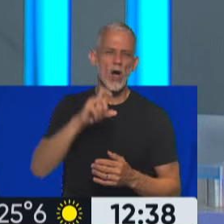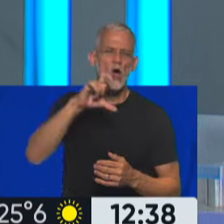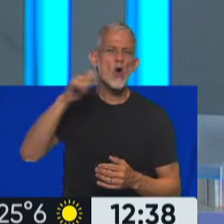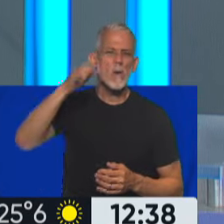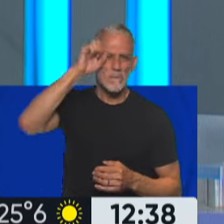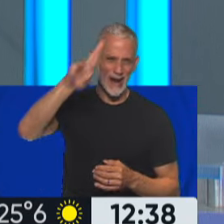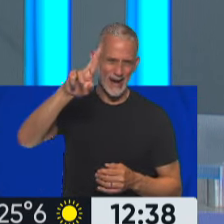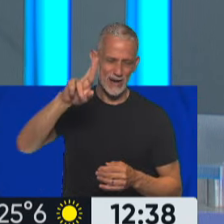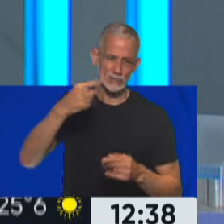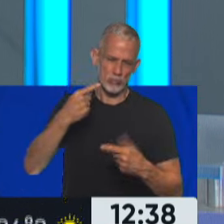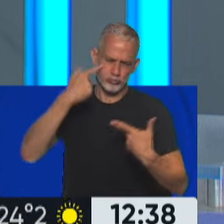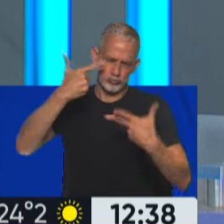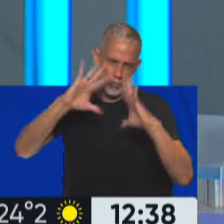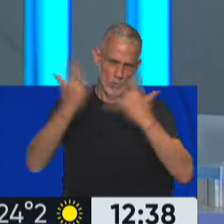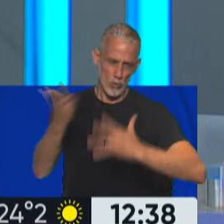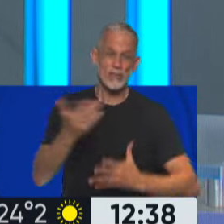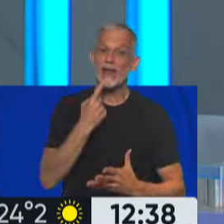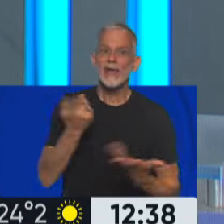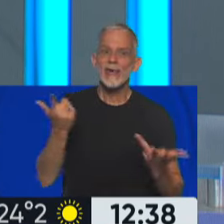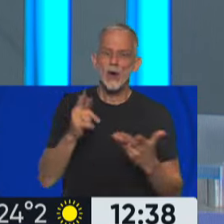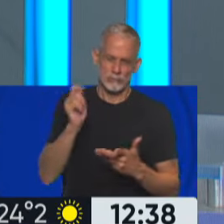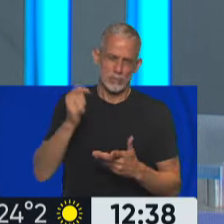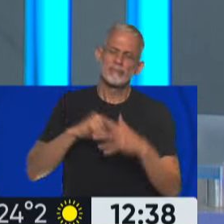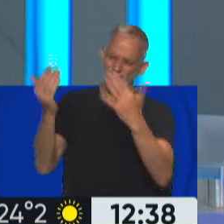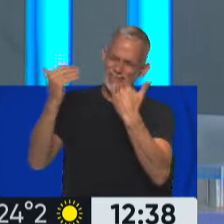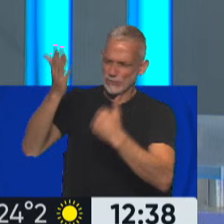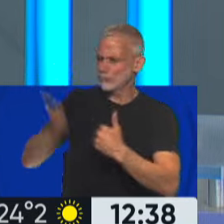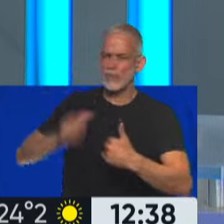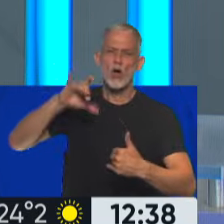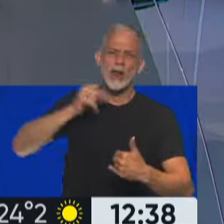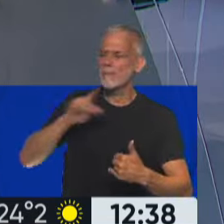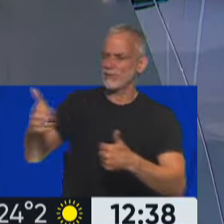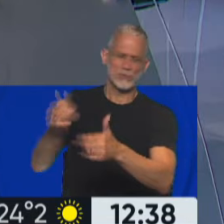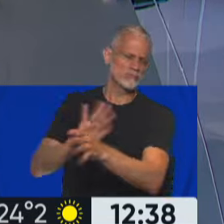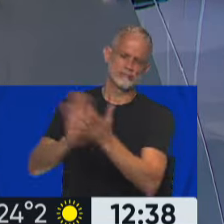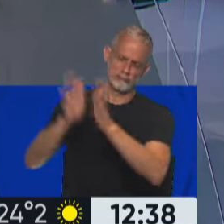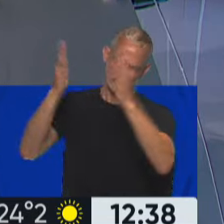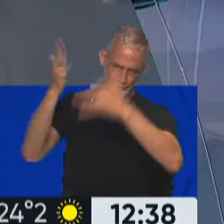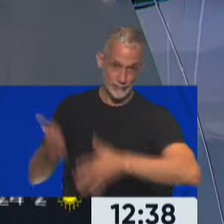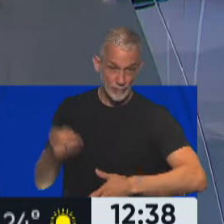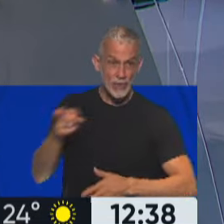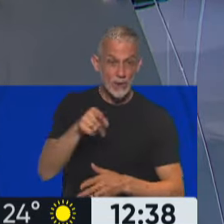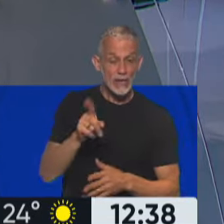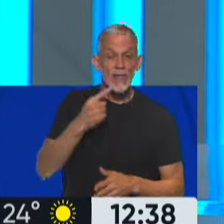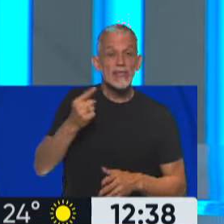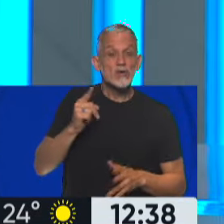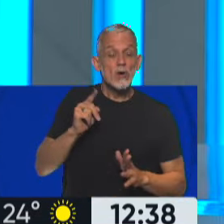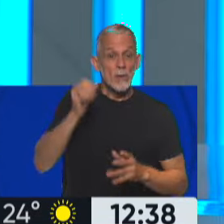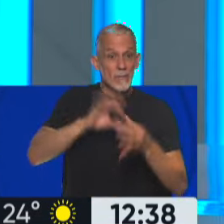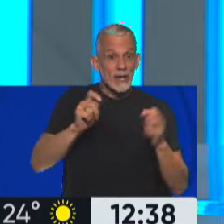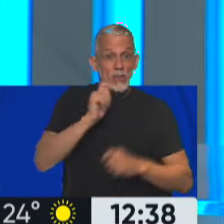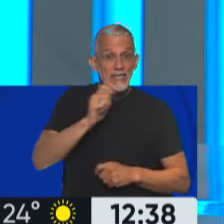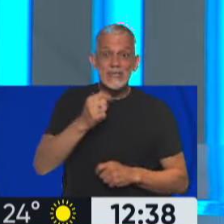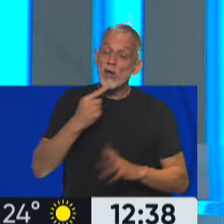más reconocidos a nivel mundial dijo primero lo felicitó a colapinto lo destacó por todos lados y él fue el primero que tiró